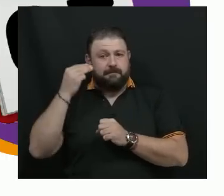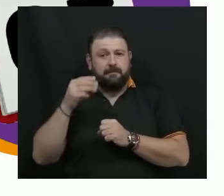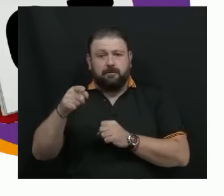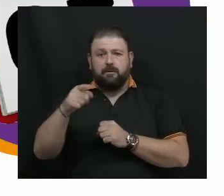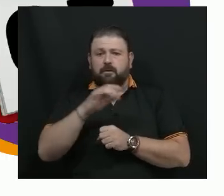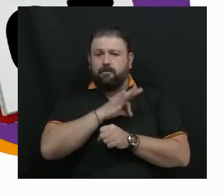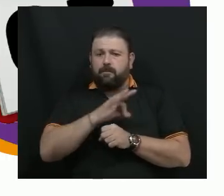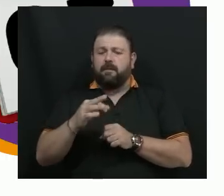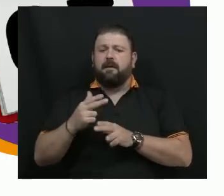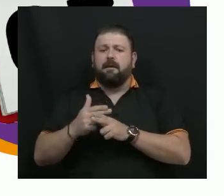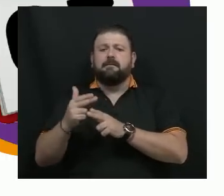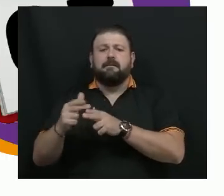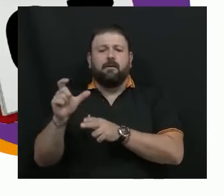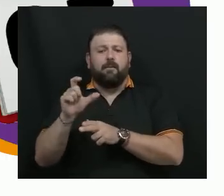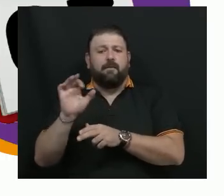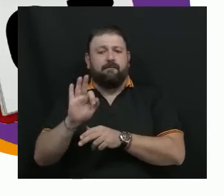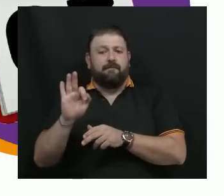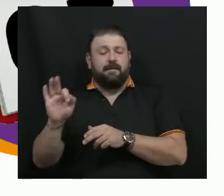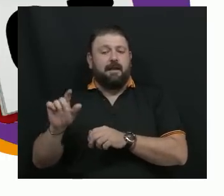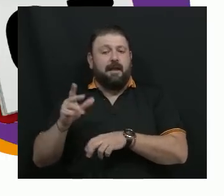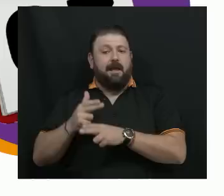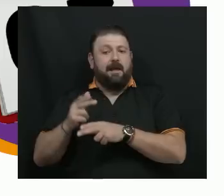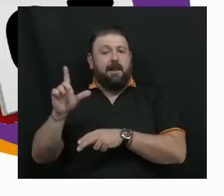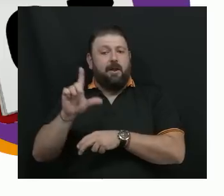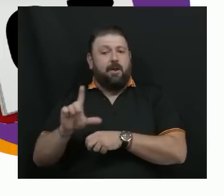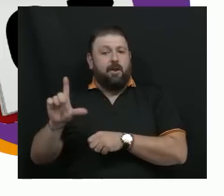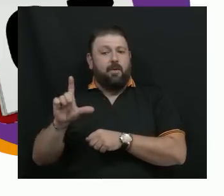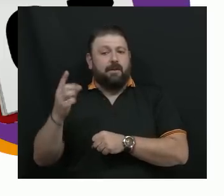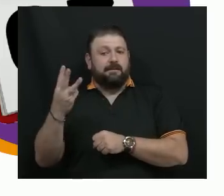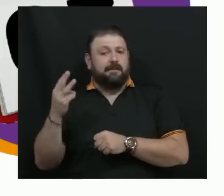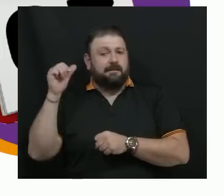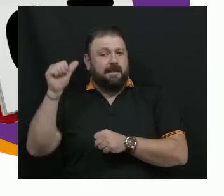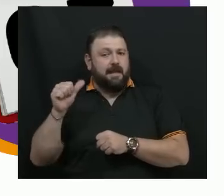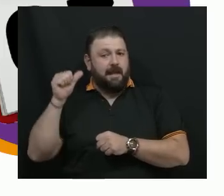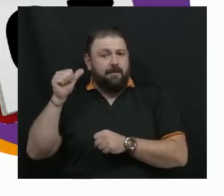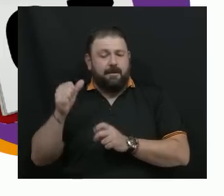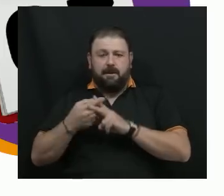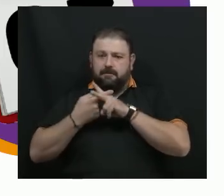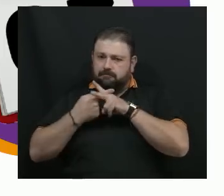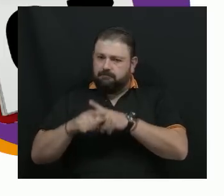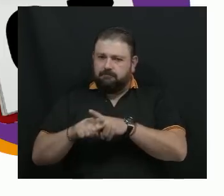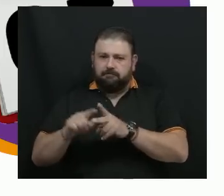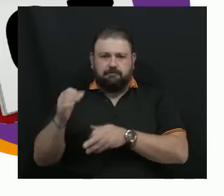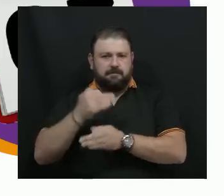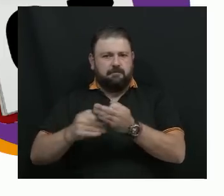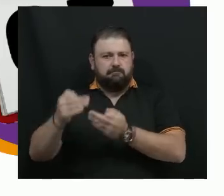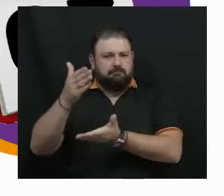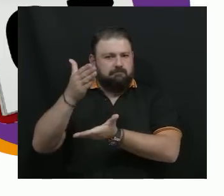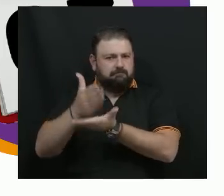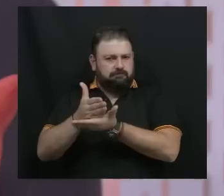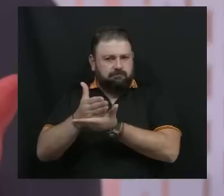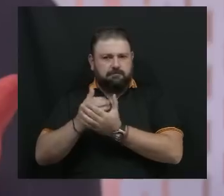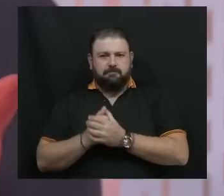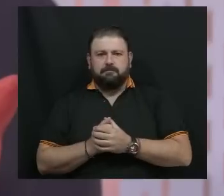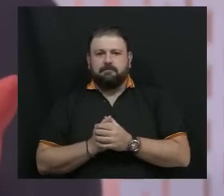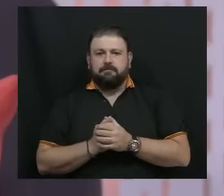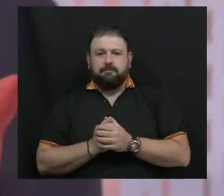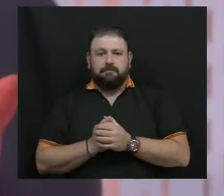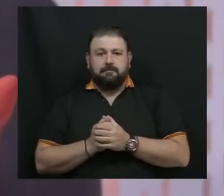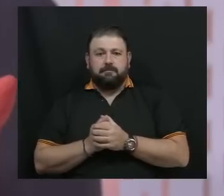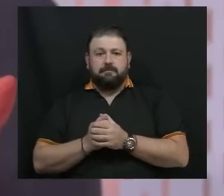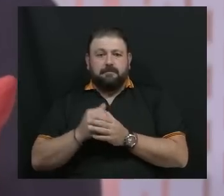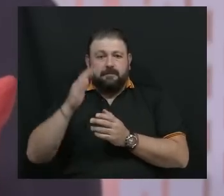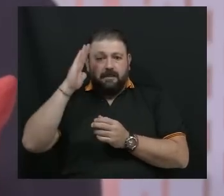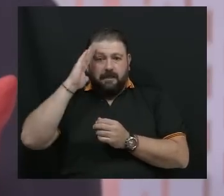cerrar tus pedidos hasta el lunes 3 de abril. Servando, vamos contigo para que nos platiques un poco más. Hola Nancy, muchas gracias